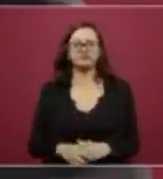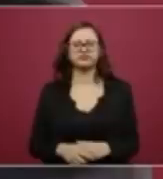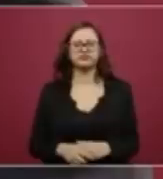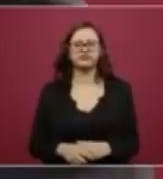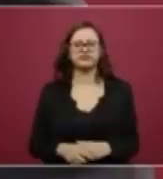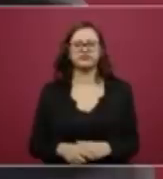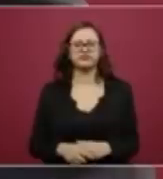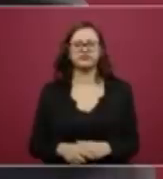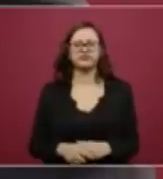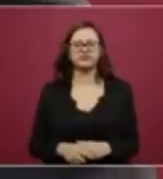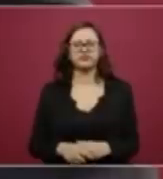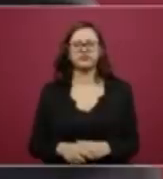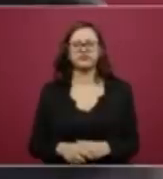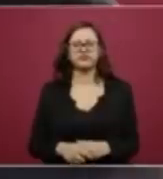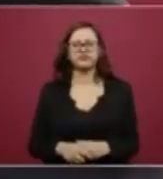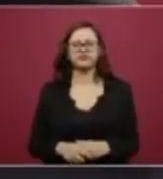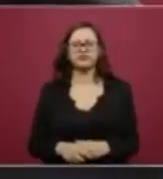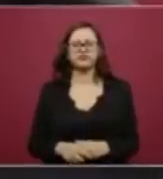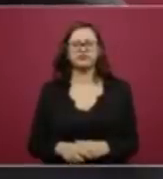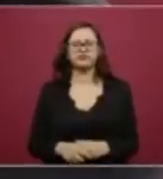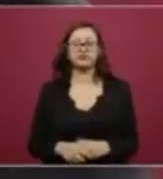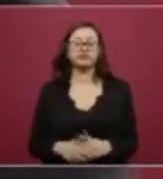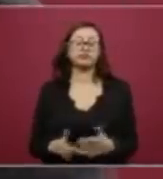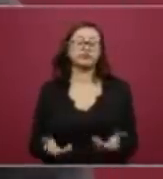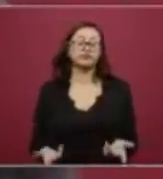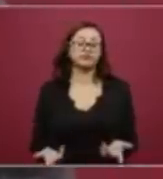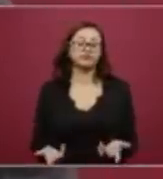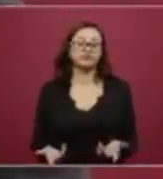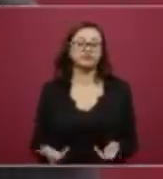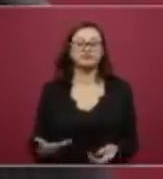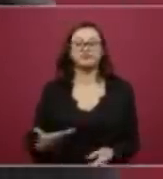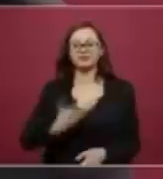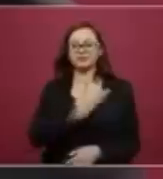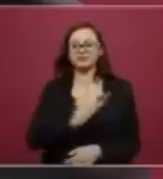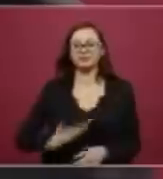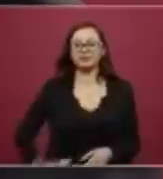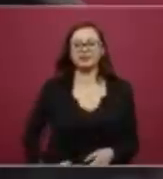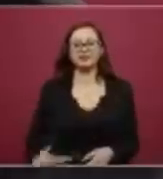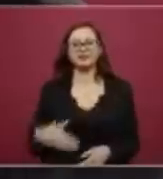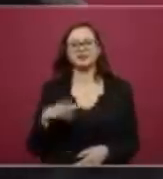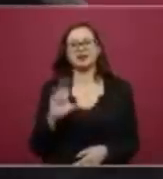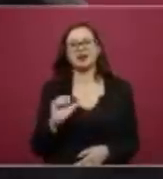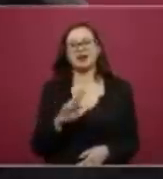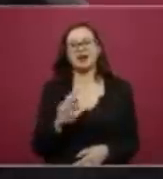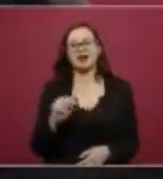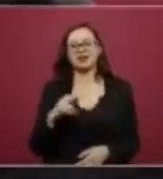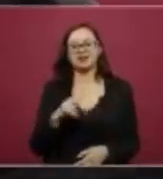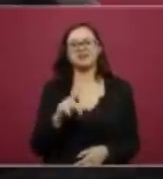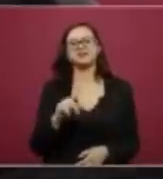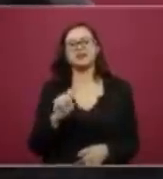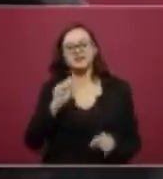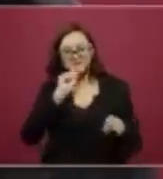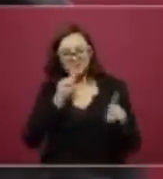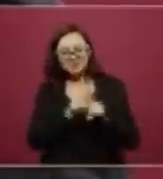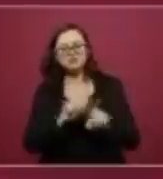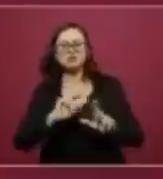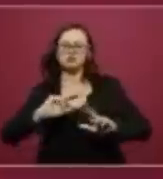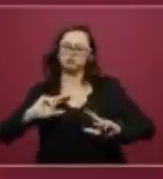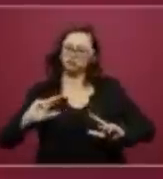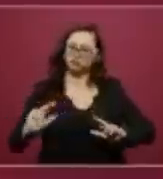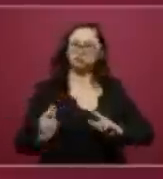El mismo presidente Carranza fue también asesinado.